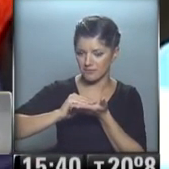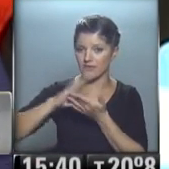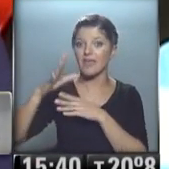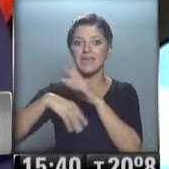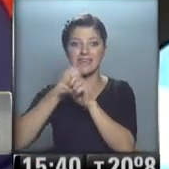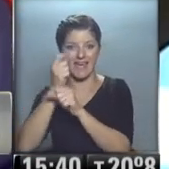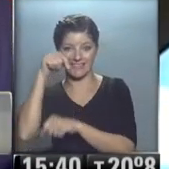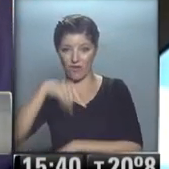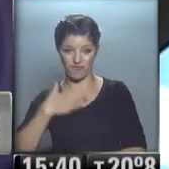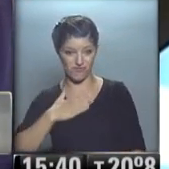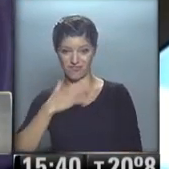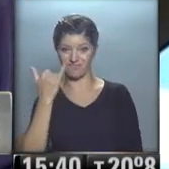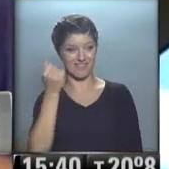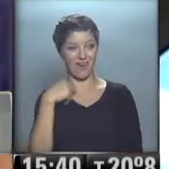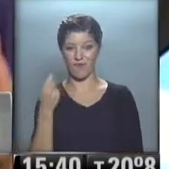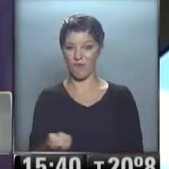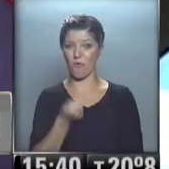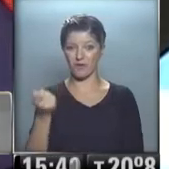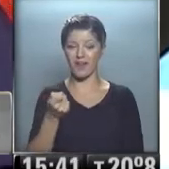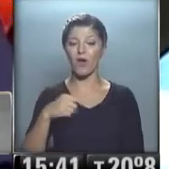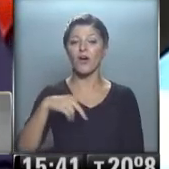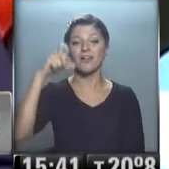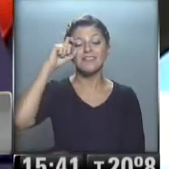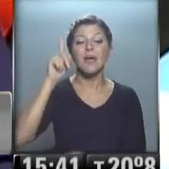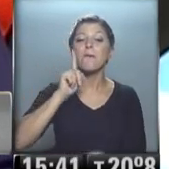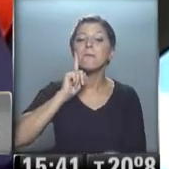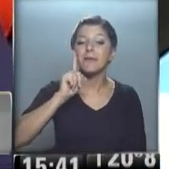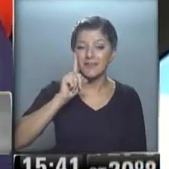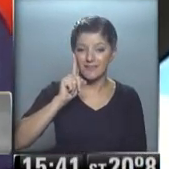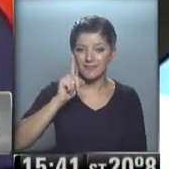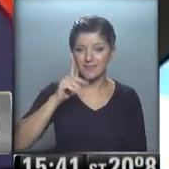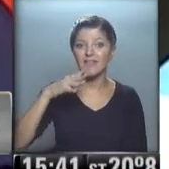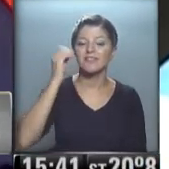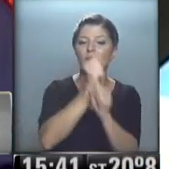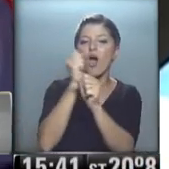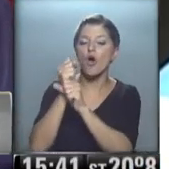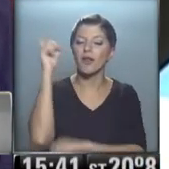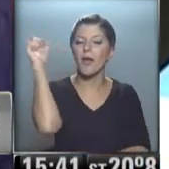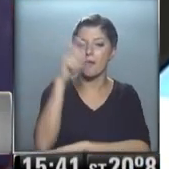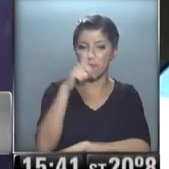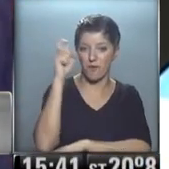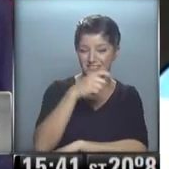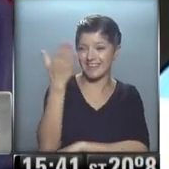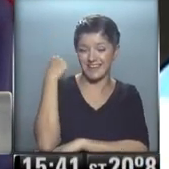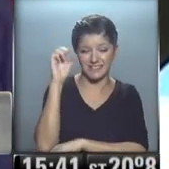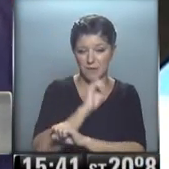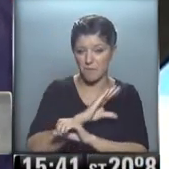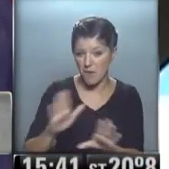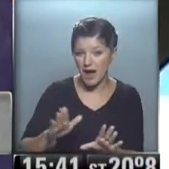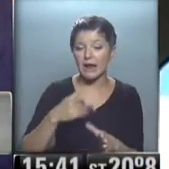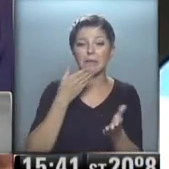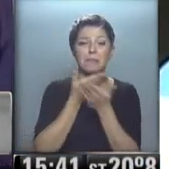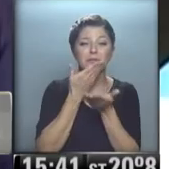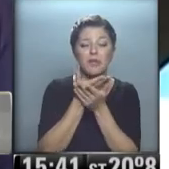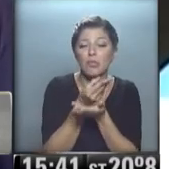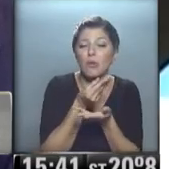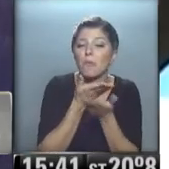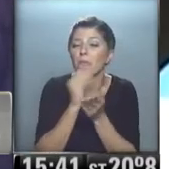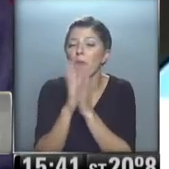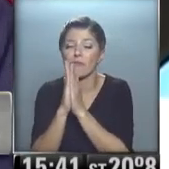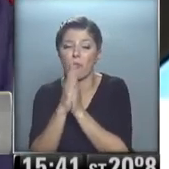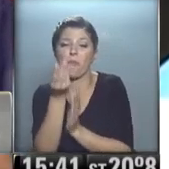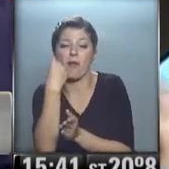ha jubilado más de 10.000 estibadores portuarios que estaban a la ruina, mendigando, revolviendo los tachos